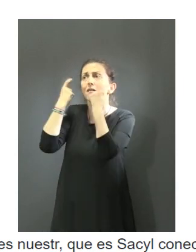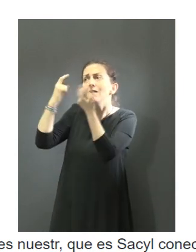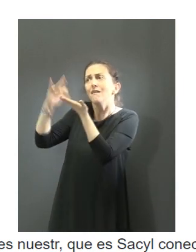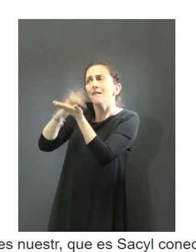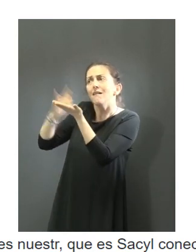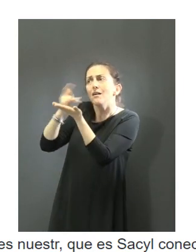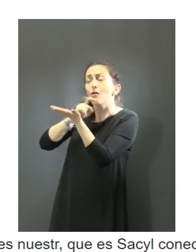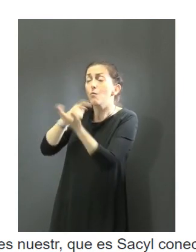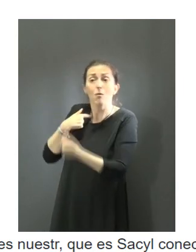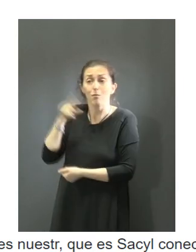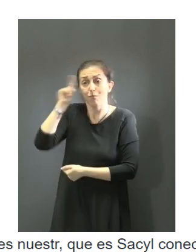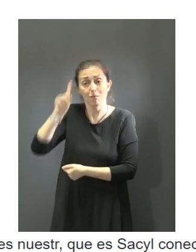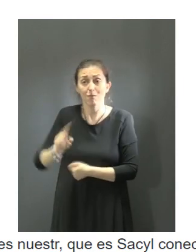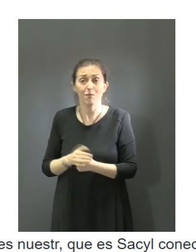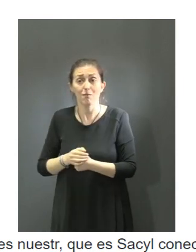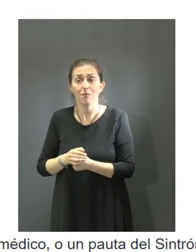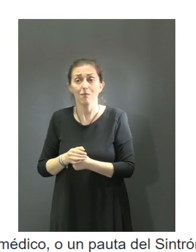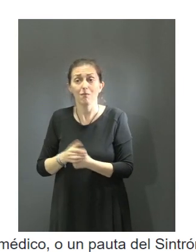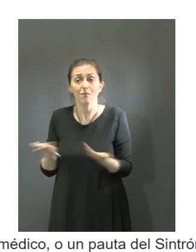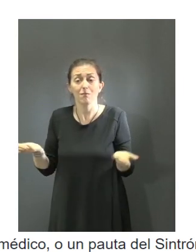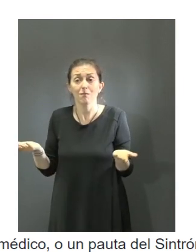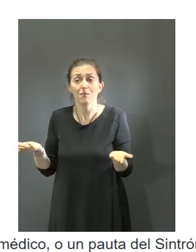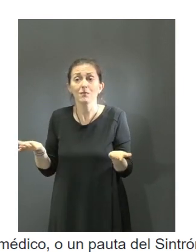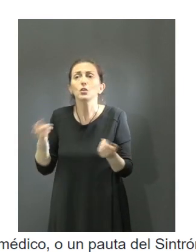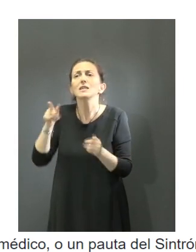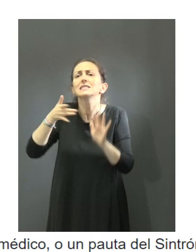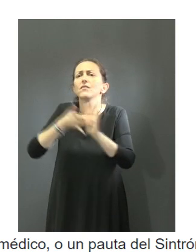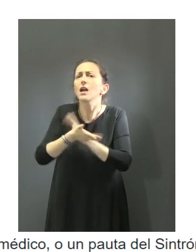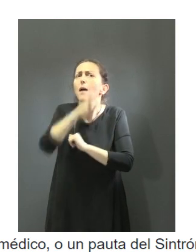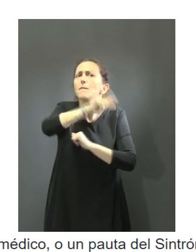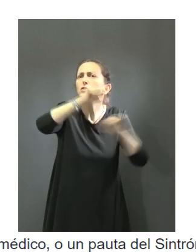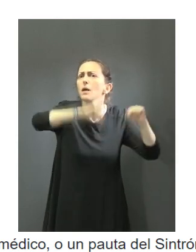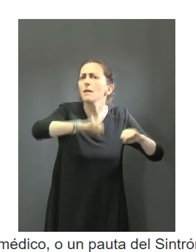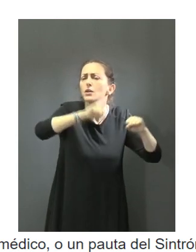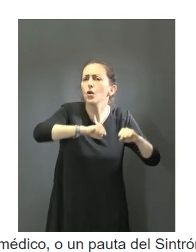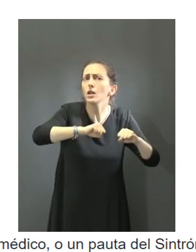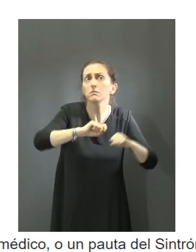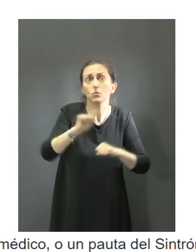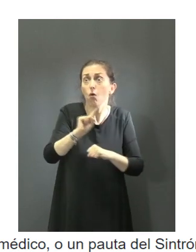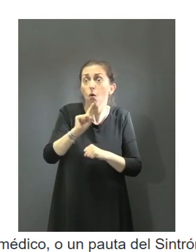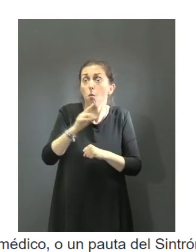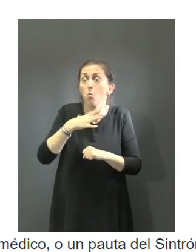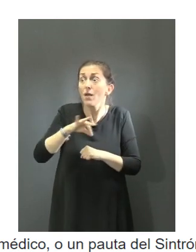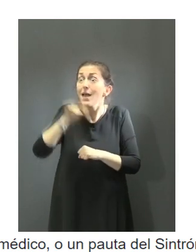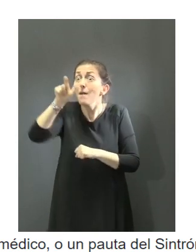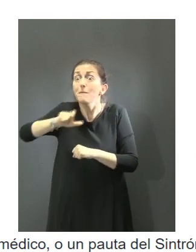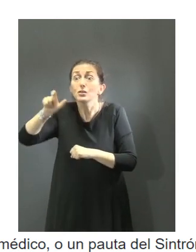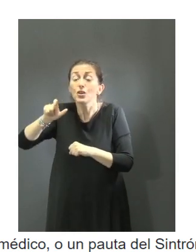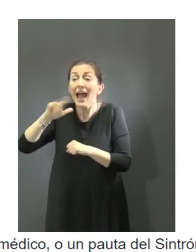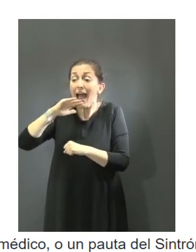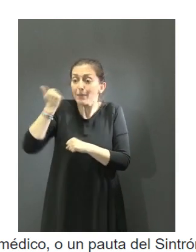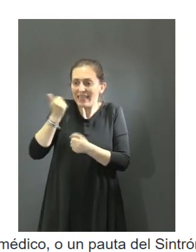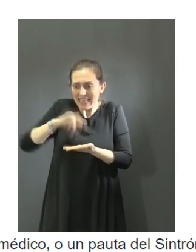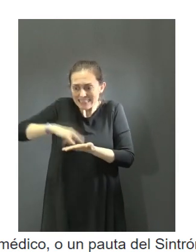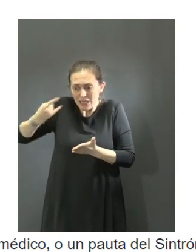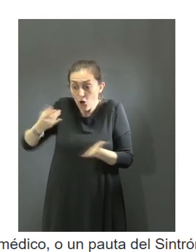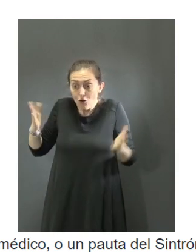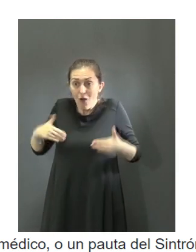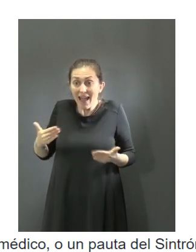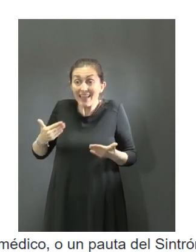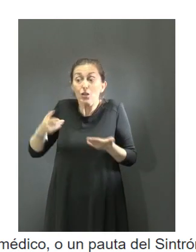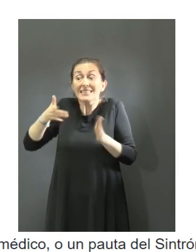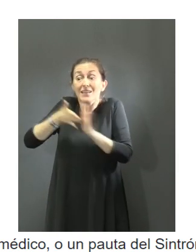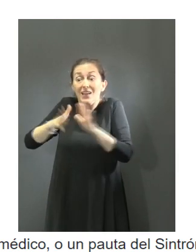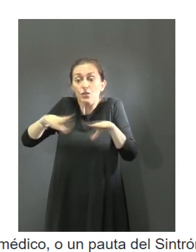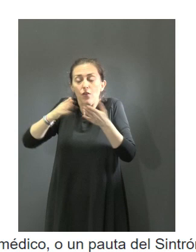explica cómo hacer. No tienen por qué ser solo personas mayores, son personas que no tienen habilidades digitales, se las aparta